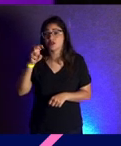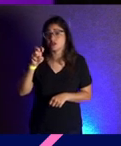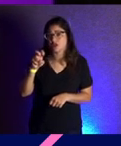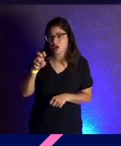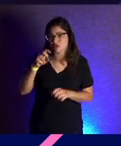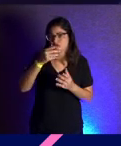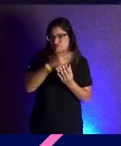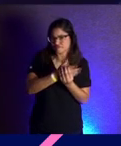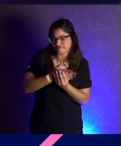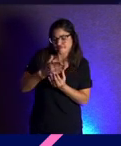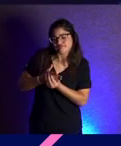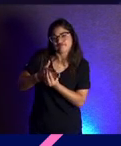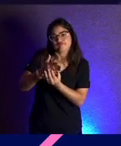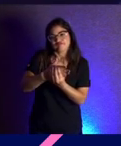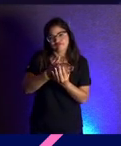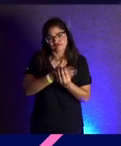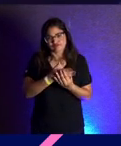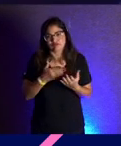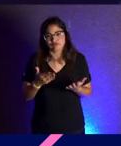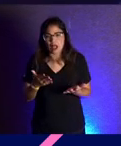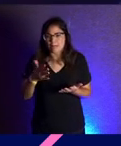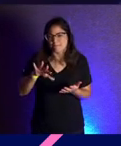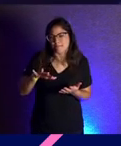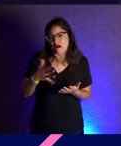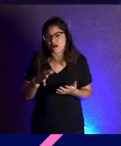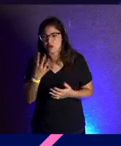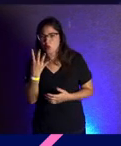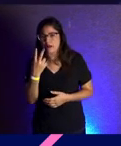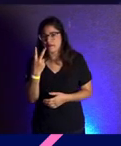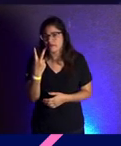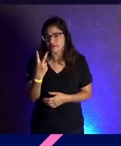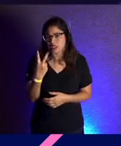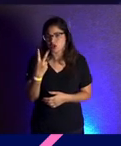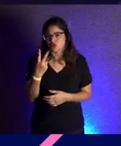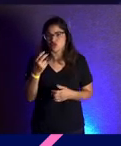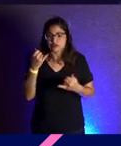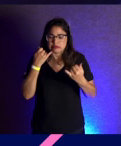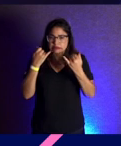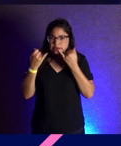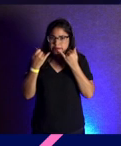con de más de 42 fuentes de investigación, incluyendo